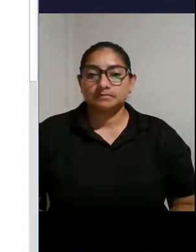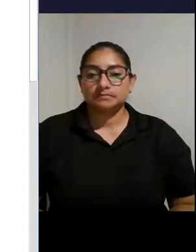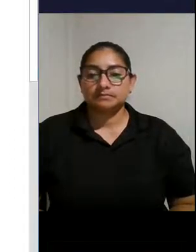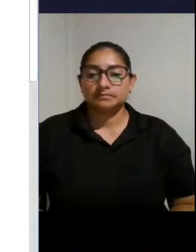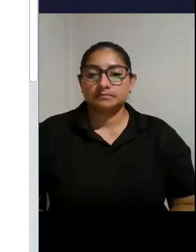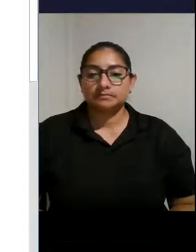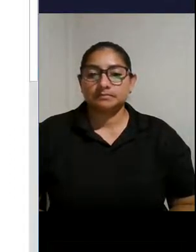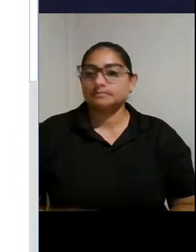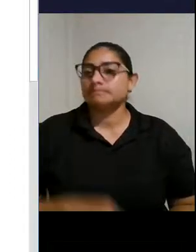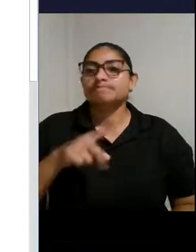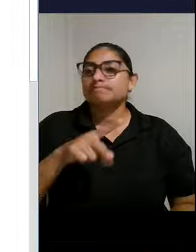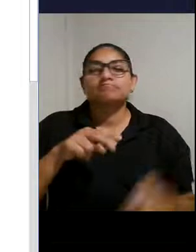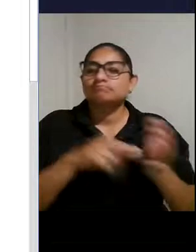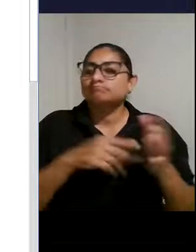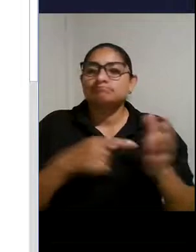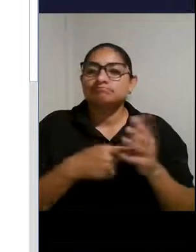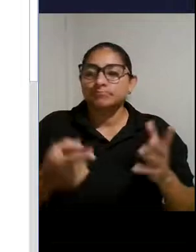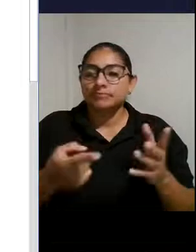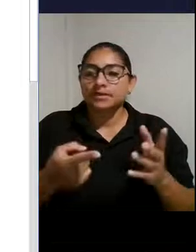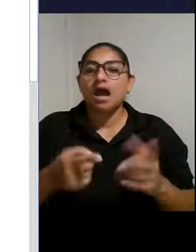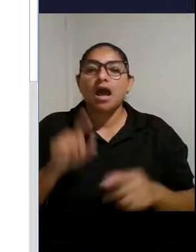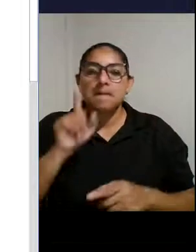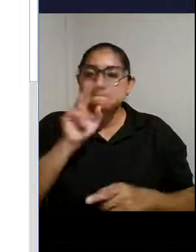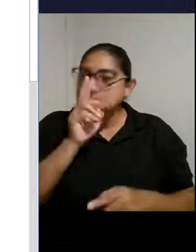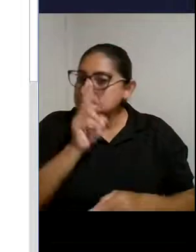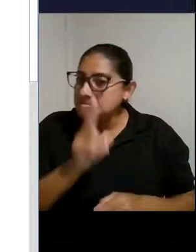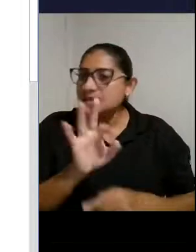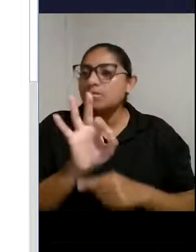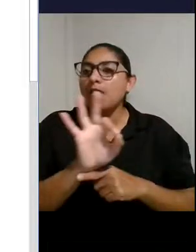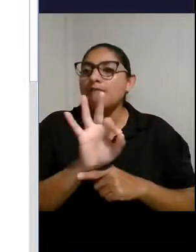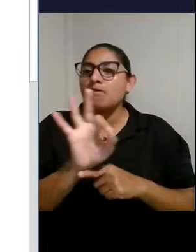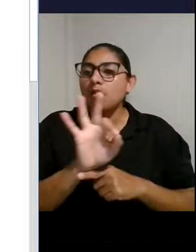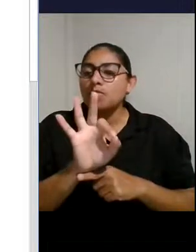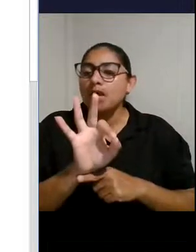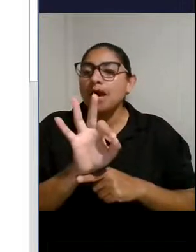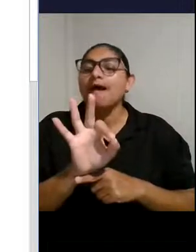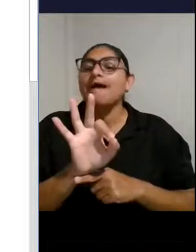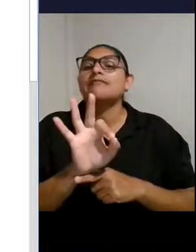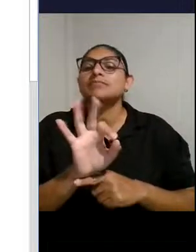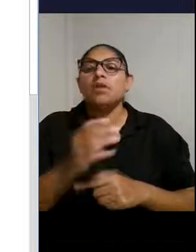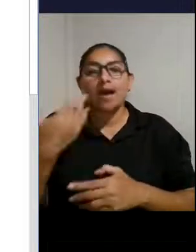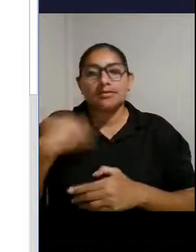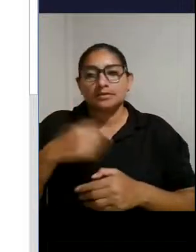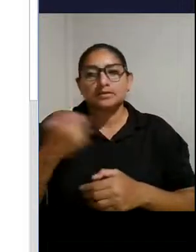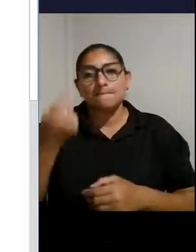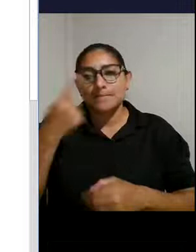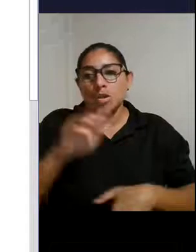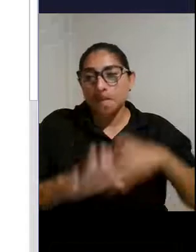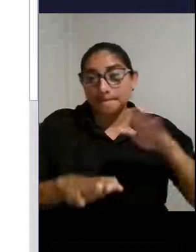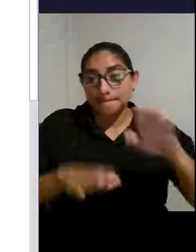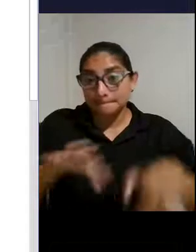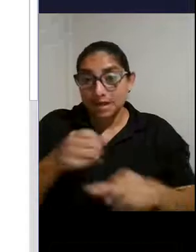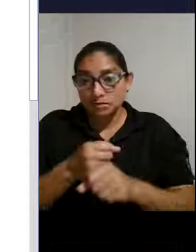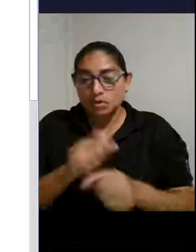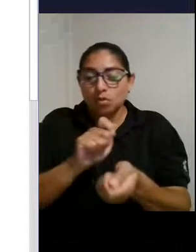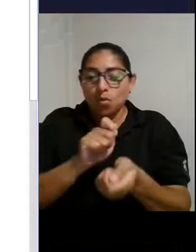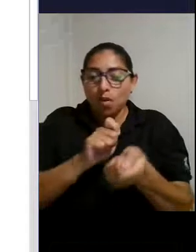Eso sería lo que nosotros hacemos acá, ¿verdad? Entonces, el